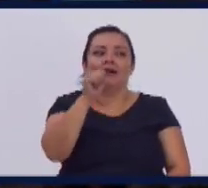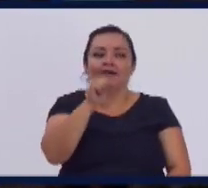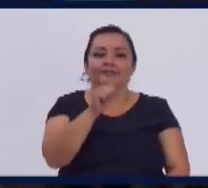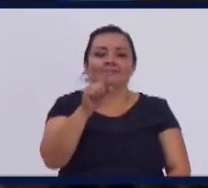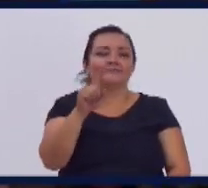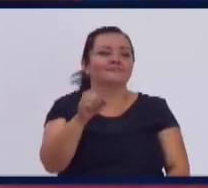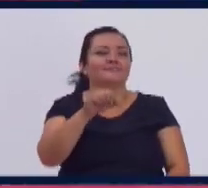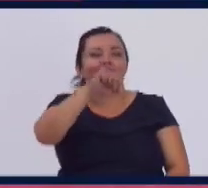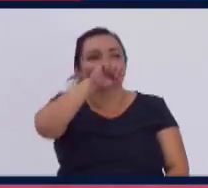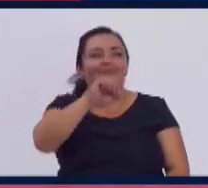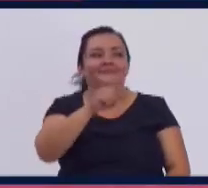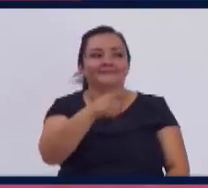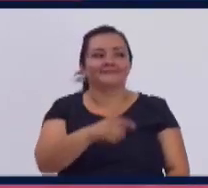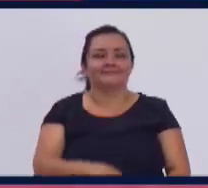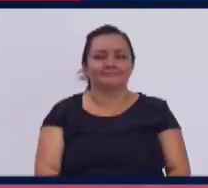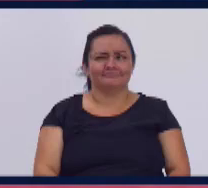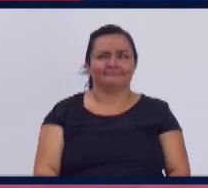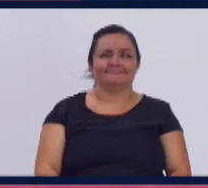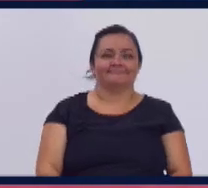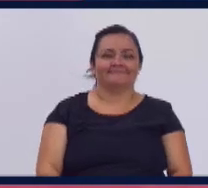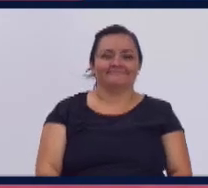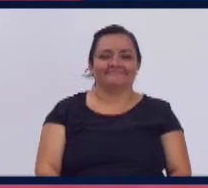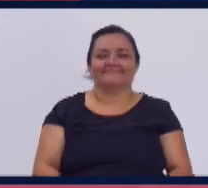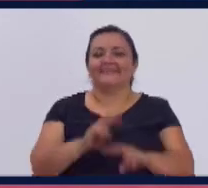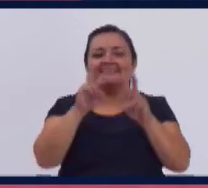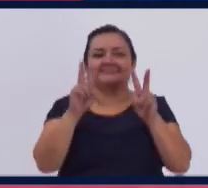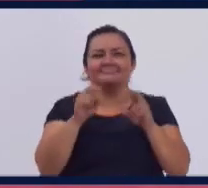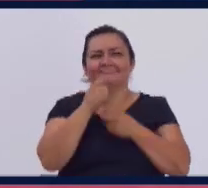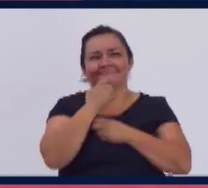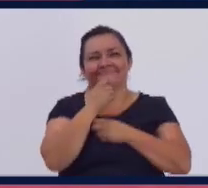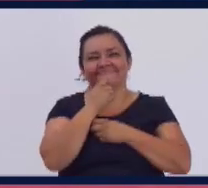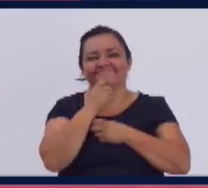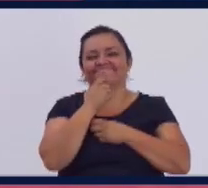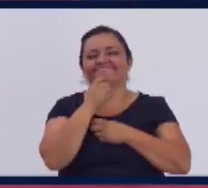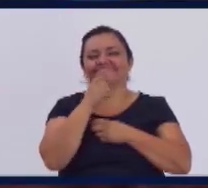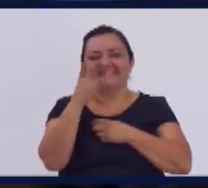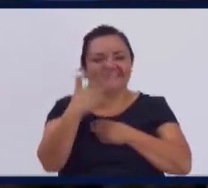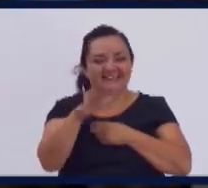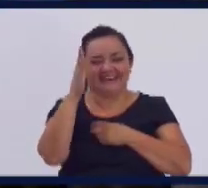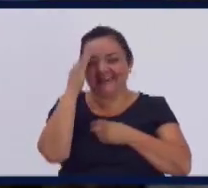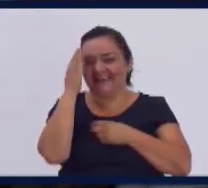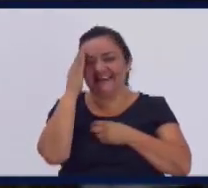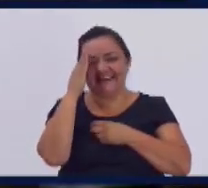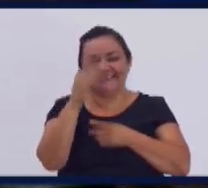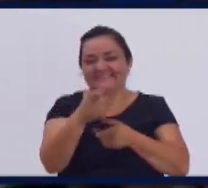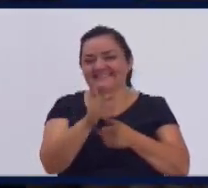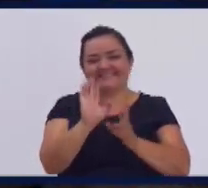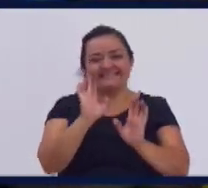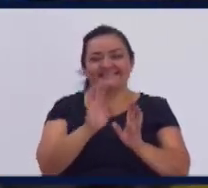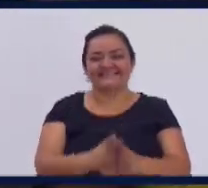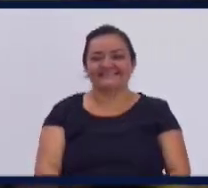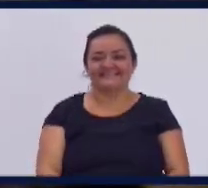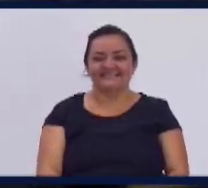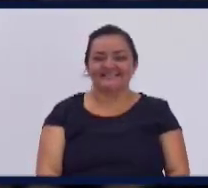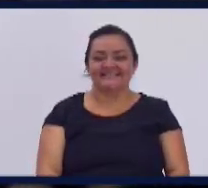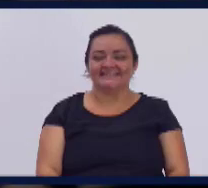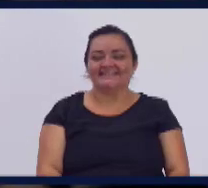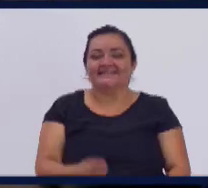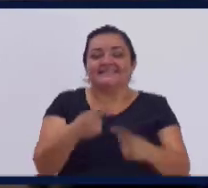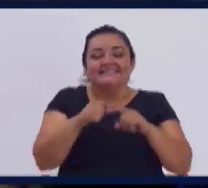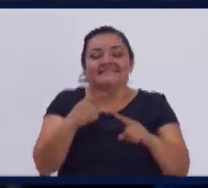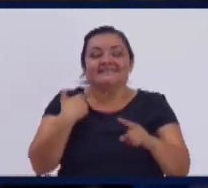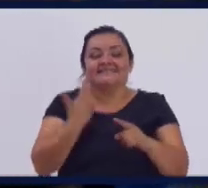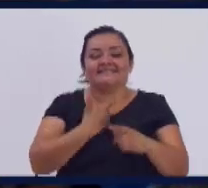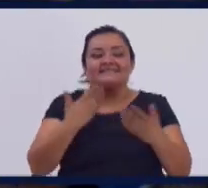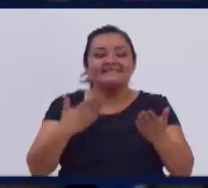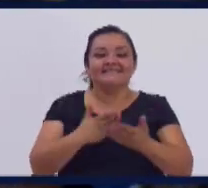Su favorita, me dijo. Y paz, no sé qué, me dijo, ay, pero ya te conozco, ¿me? Pero el venir a la iglesia